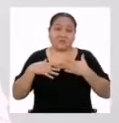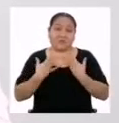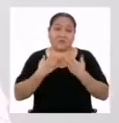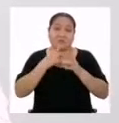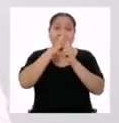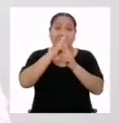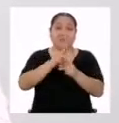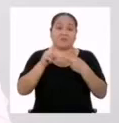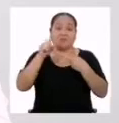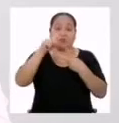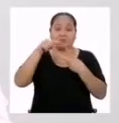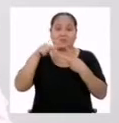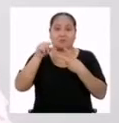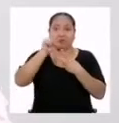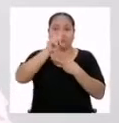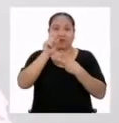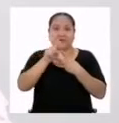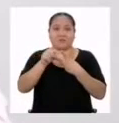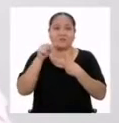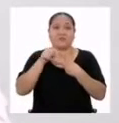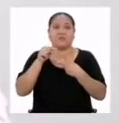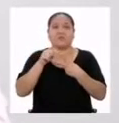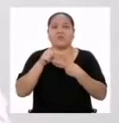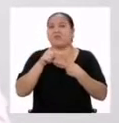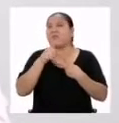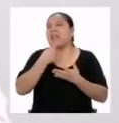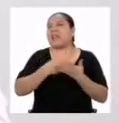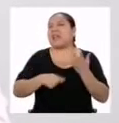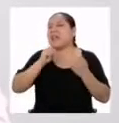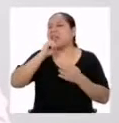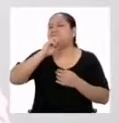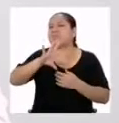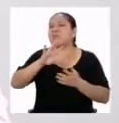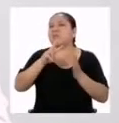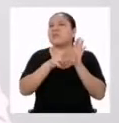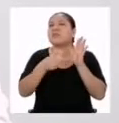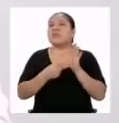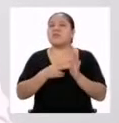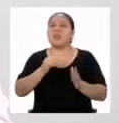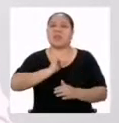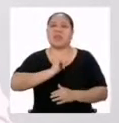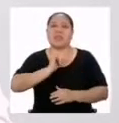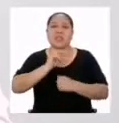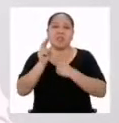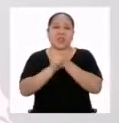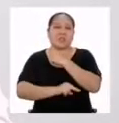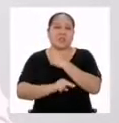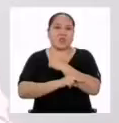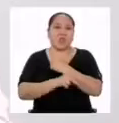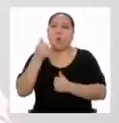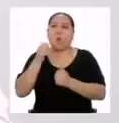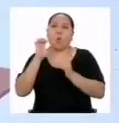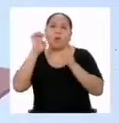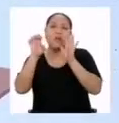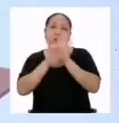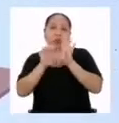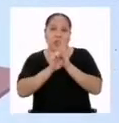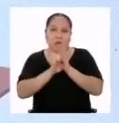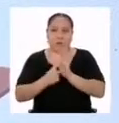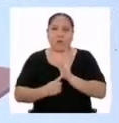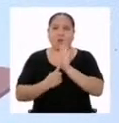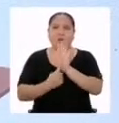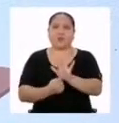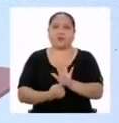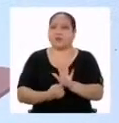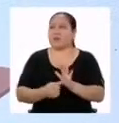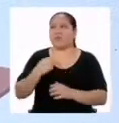2 preguntas. ¿A qué nos referimos cuando hablamos de identidad nacional y qué ejemplos nos ayudan a hacerla visible? Yo